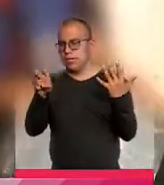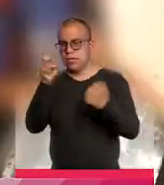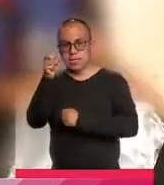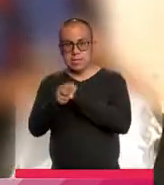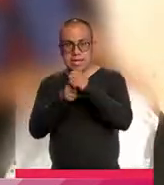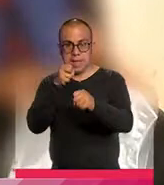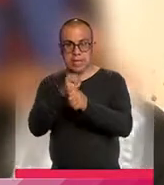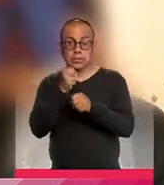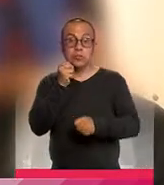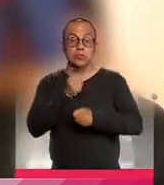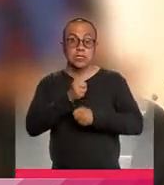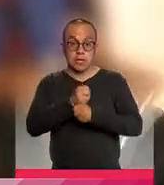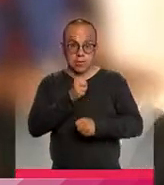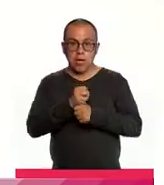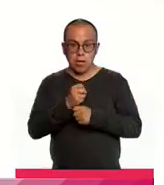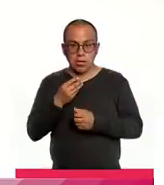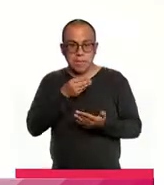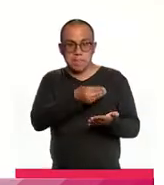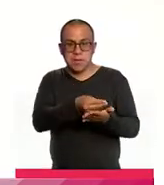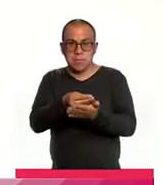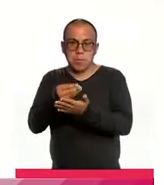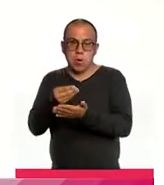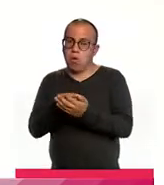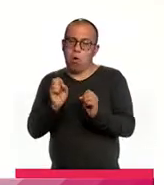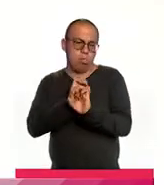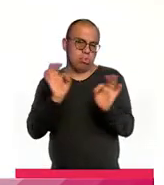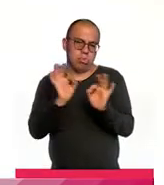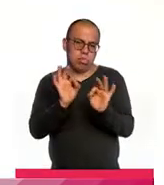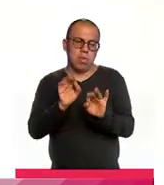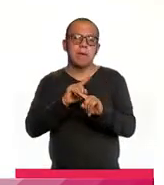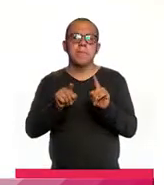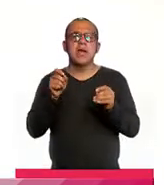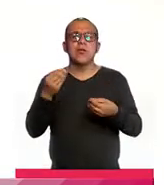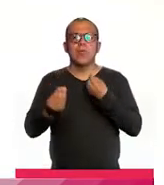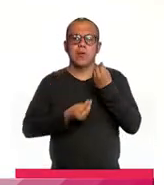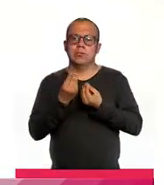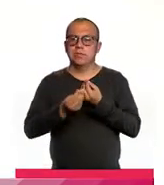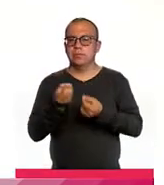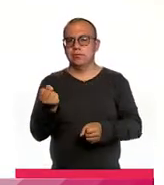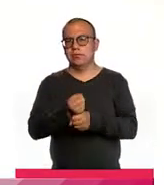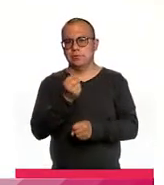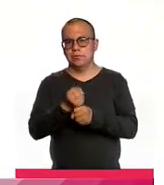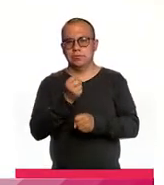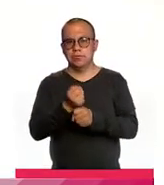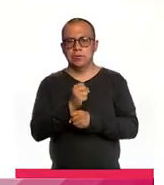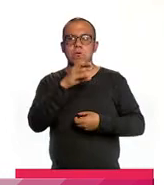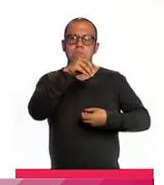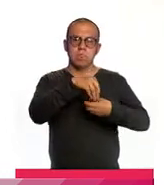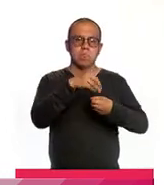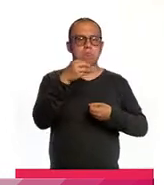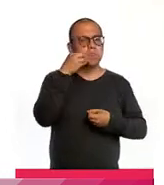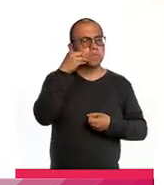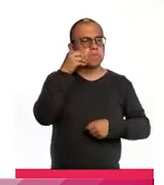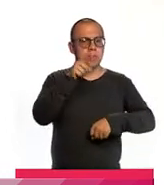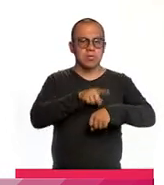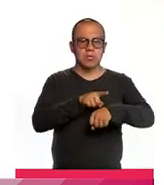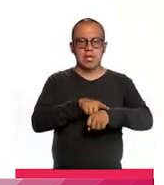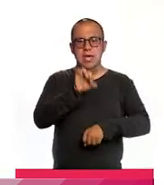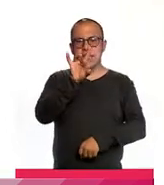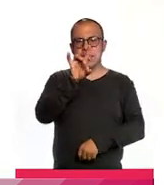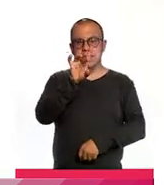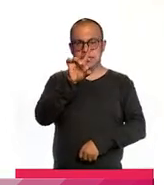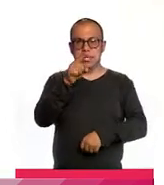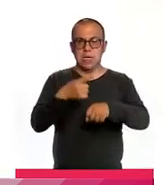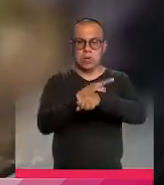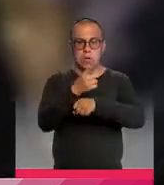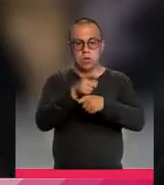que realizaban trabajos remunerados o sin remuneración, pero que realizaban tareas en el hogar por más de 15 horas a